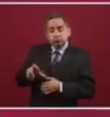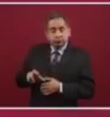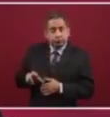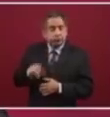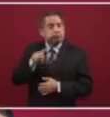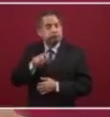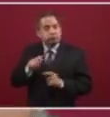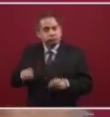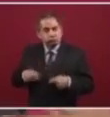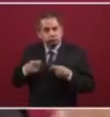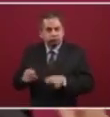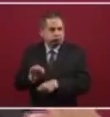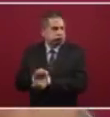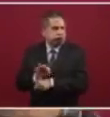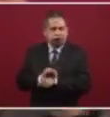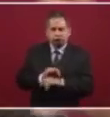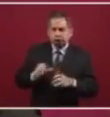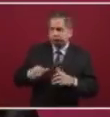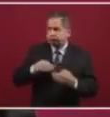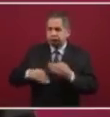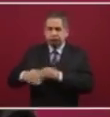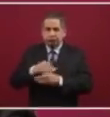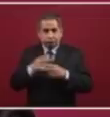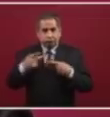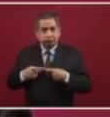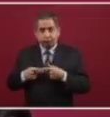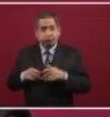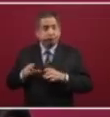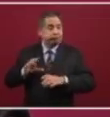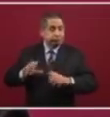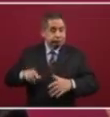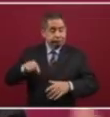daba protección a todos estos revolucionarios.